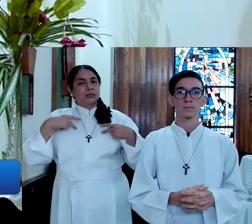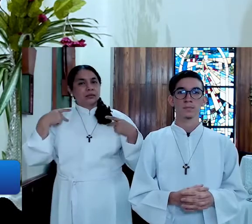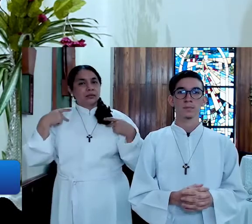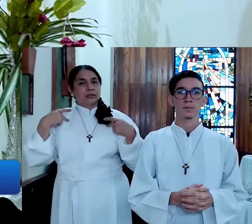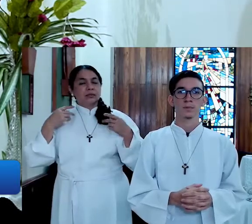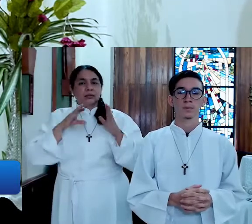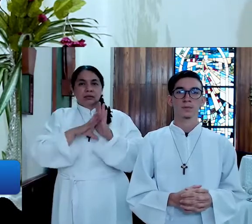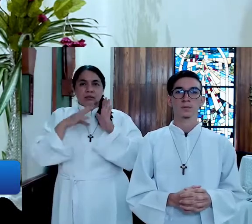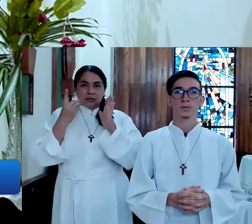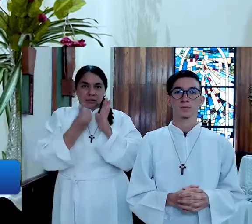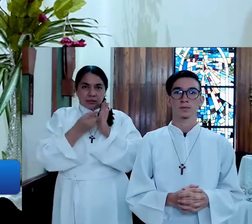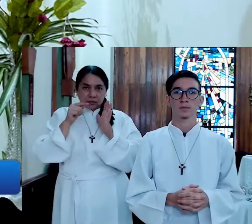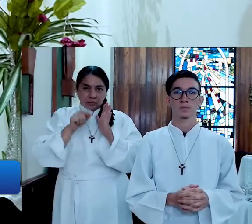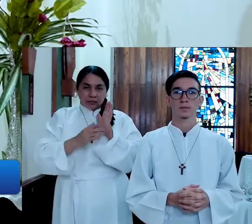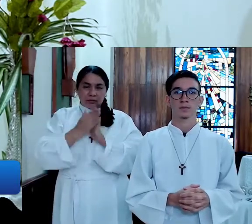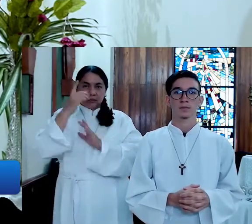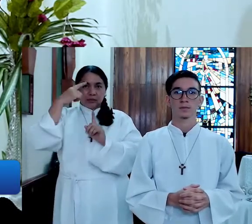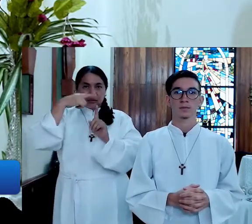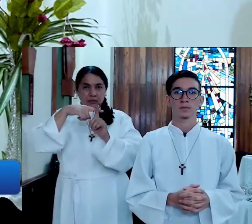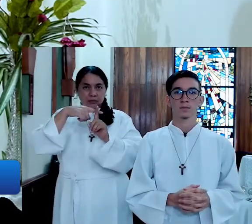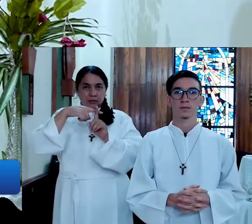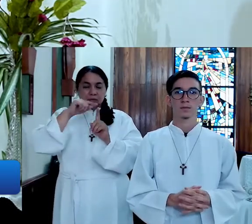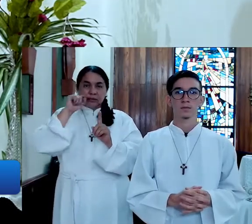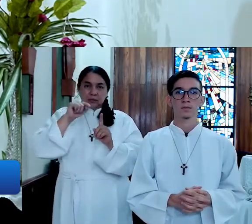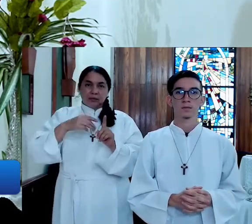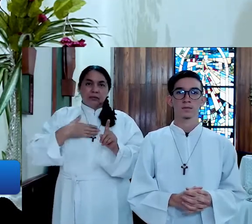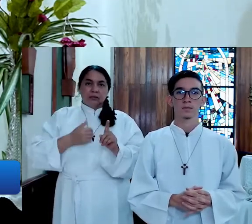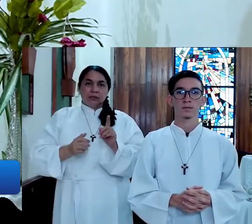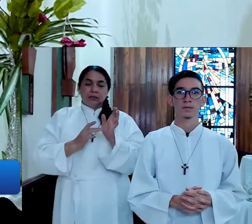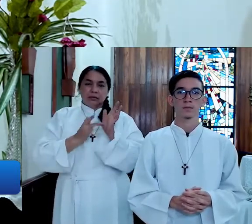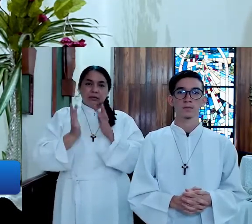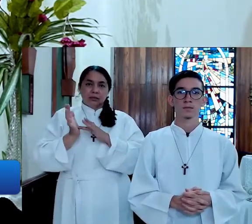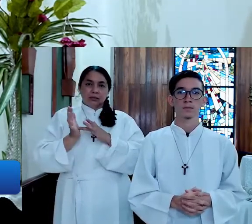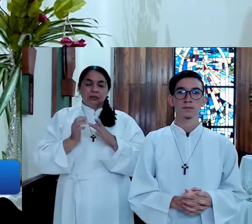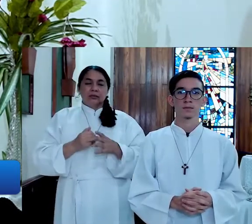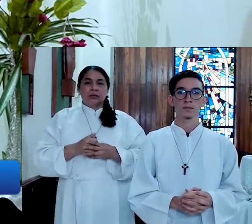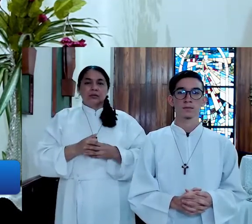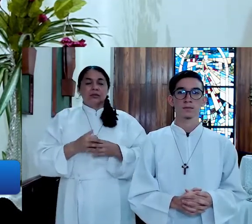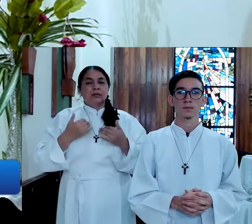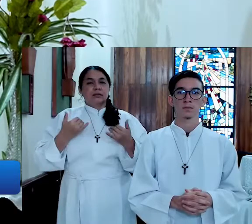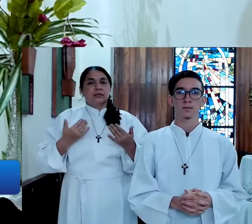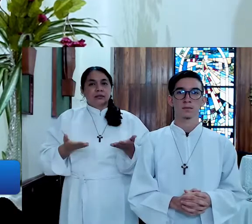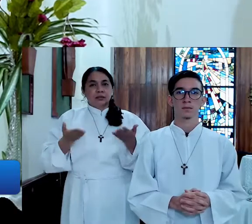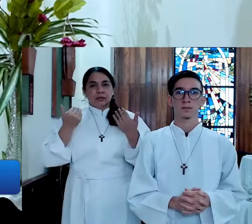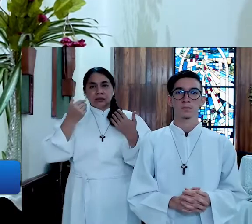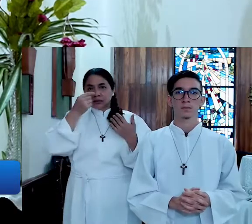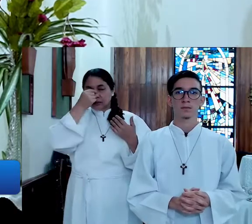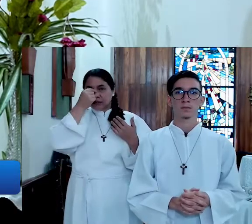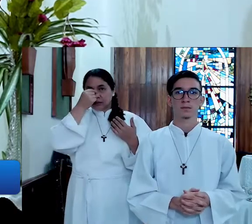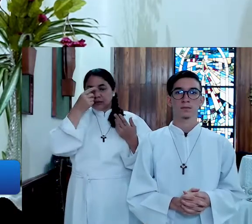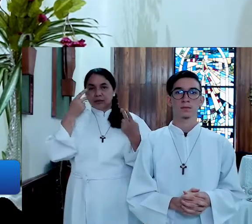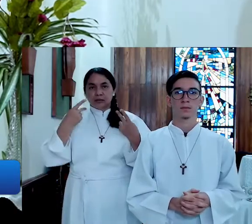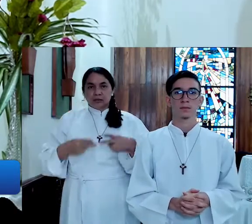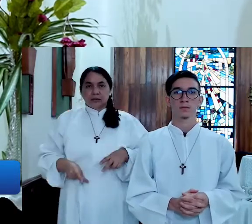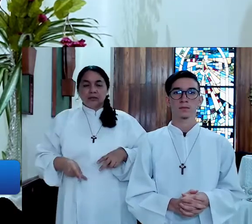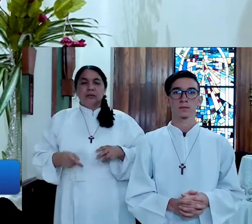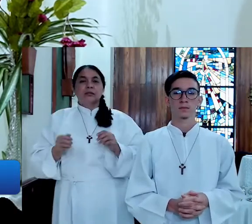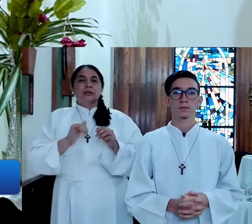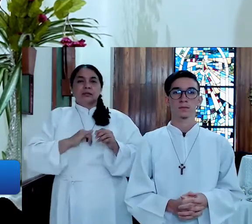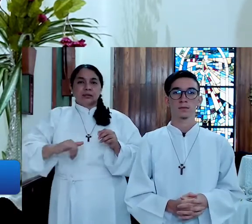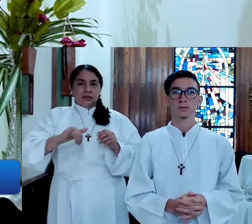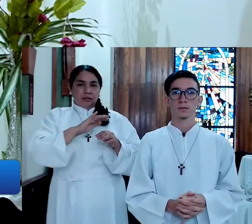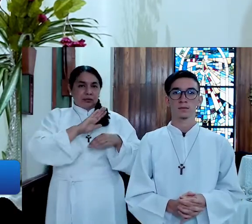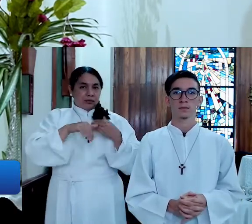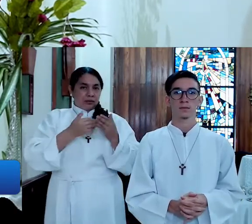la comunidad, ahí en la iglesia, ahí está Jesús. Y ahora vamos a orar, y lo hacemos también como comunidad,